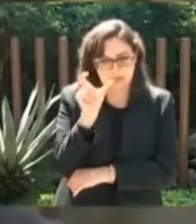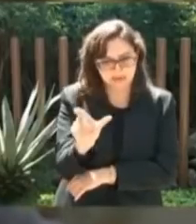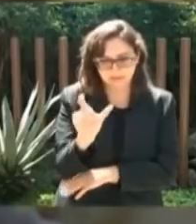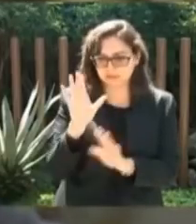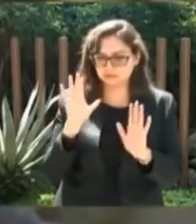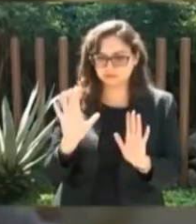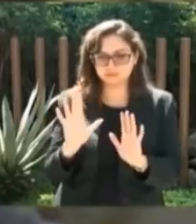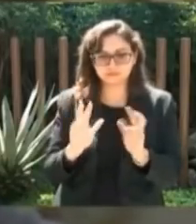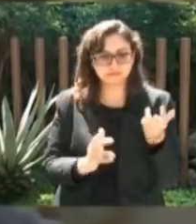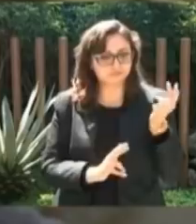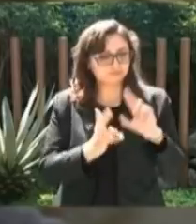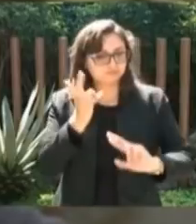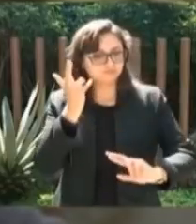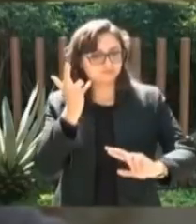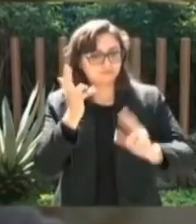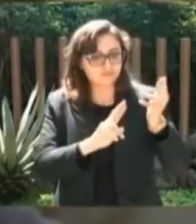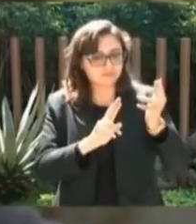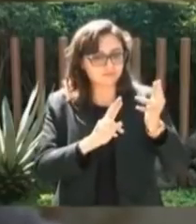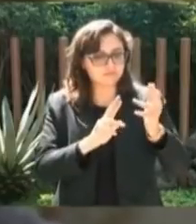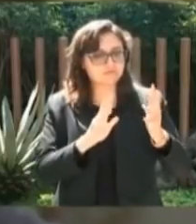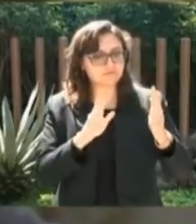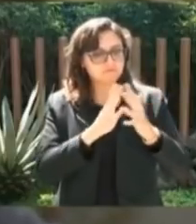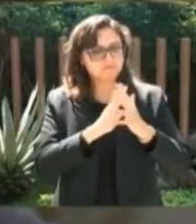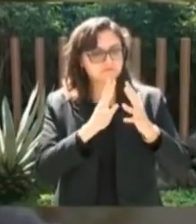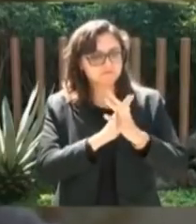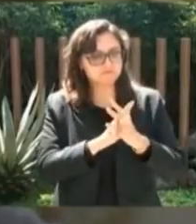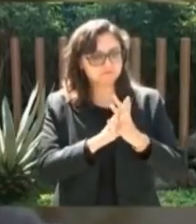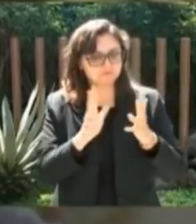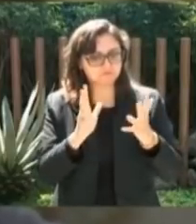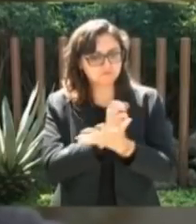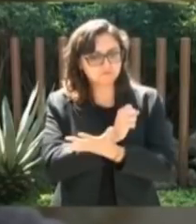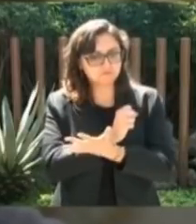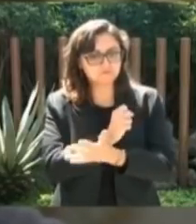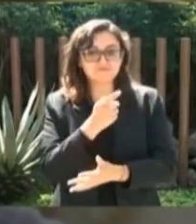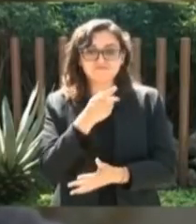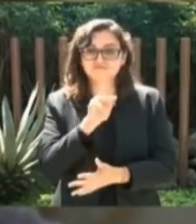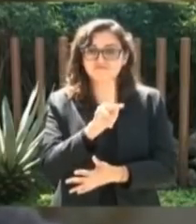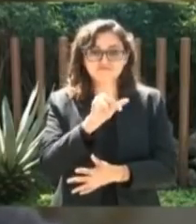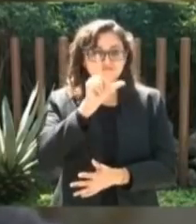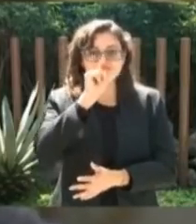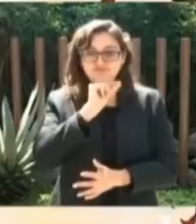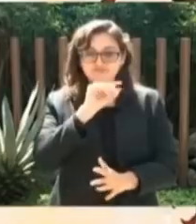a la Revolución Mexicana había sido la corrupción.